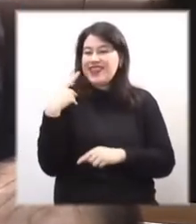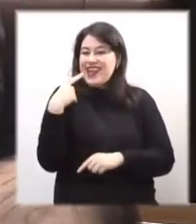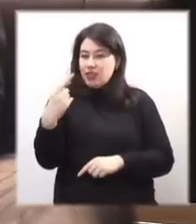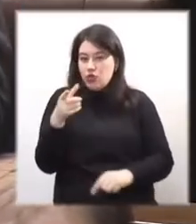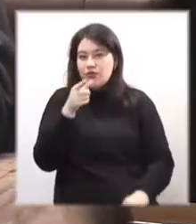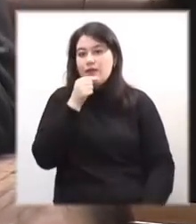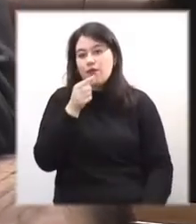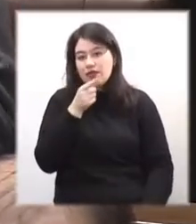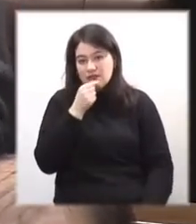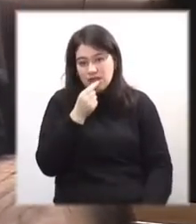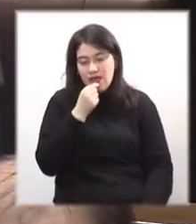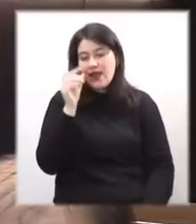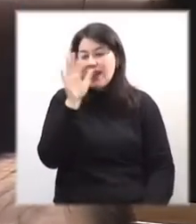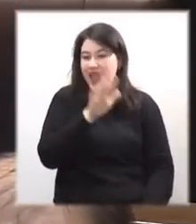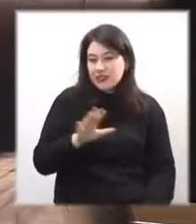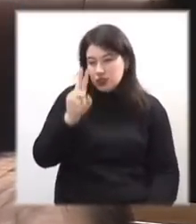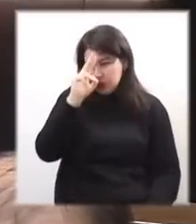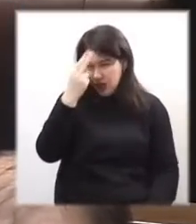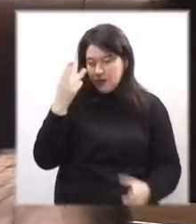Nacional.